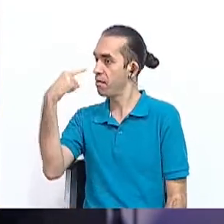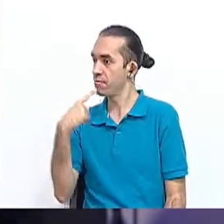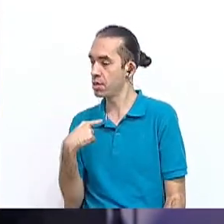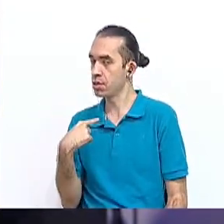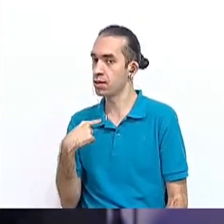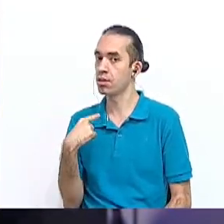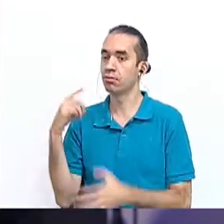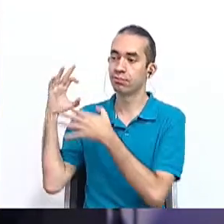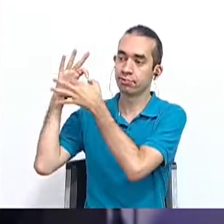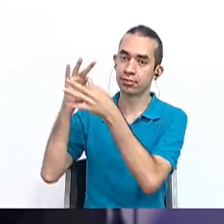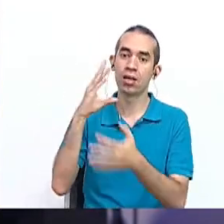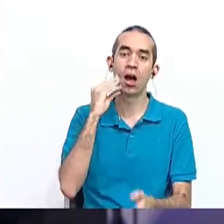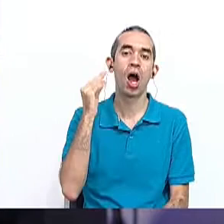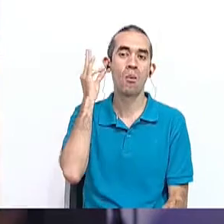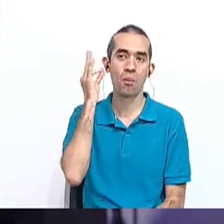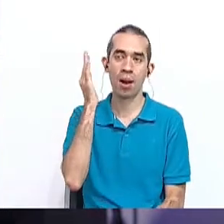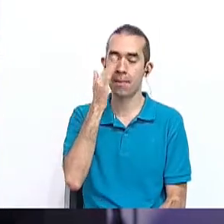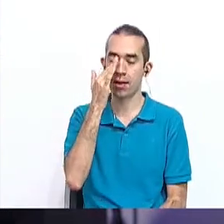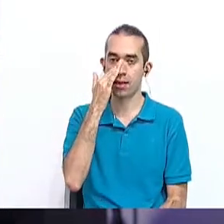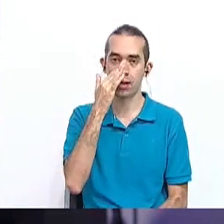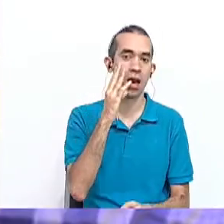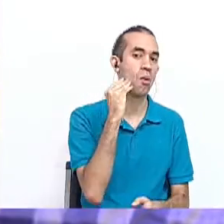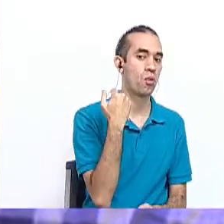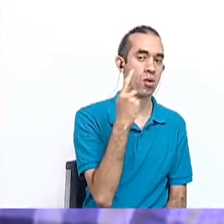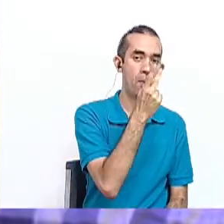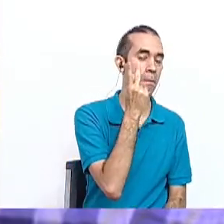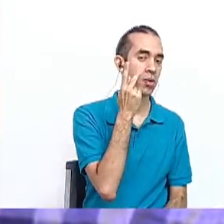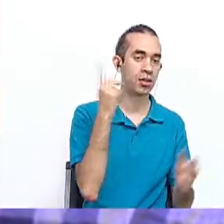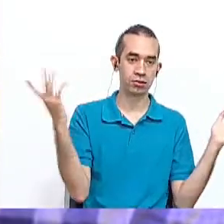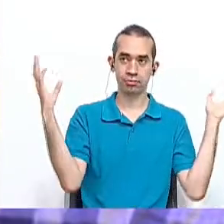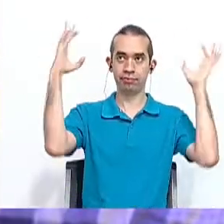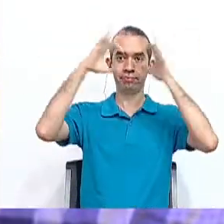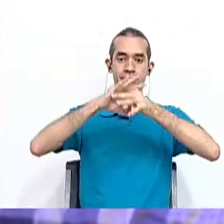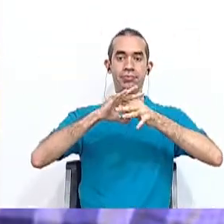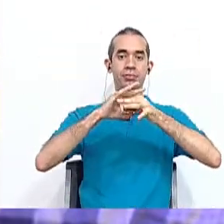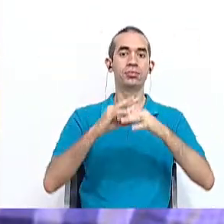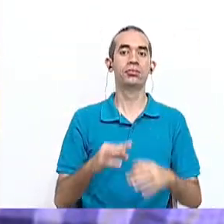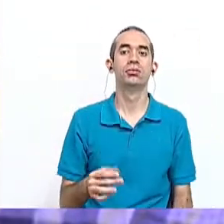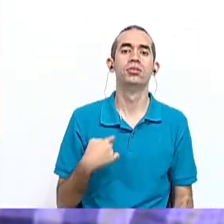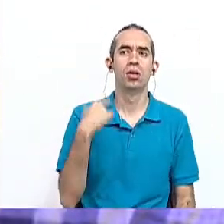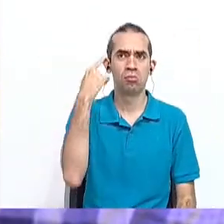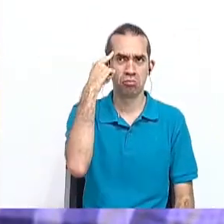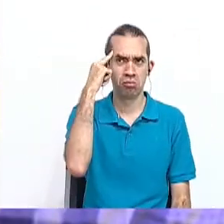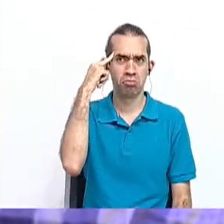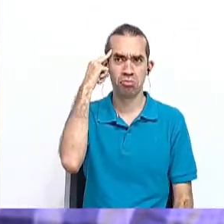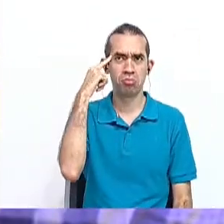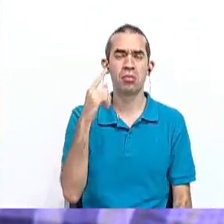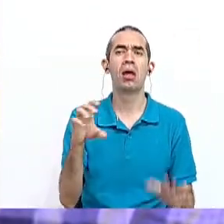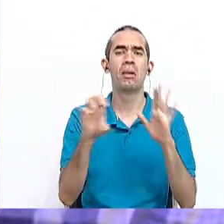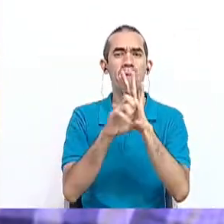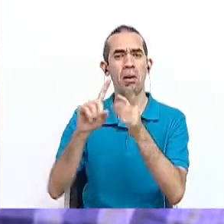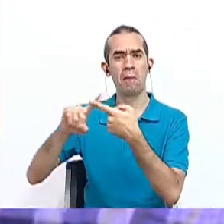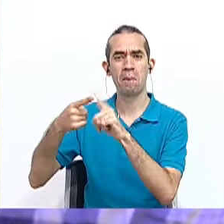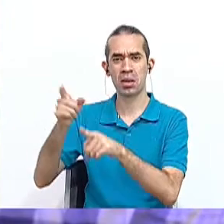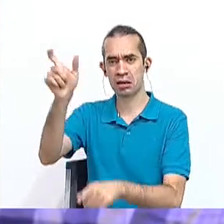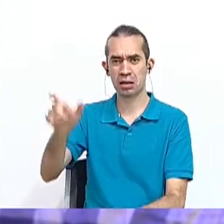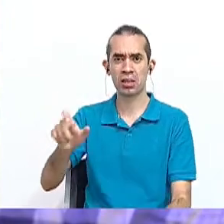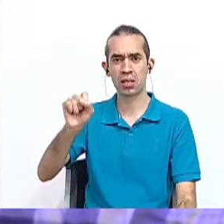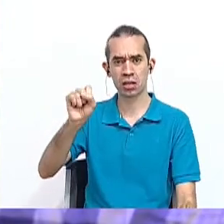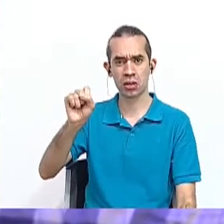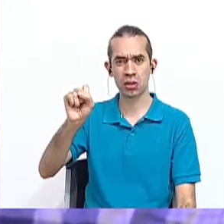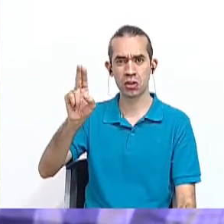lo heredé de mi abuela materna y de mi abuelo paterno. Y entonces me puse a pensar, ¿qué pasa con mi amiga Susi, que ella